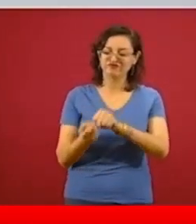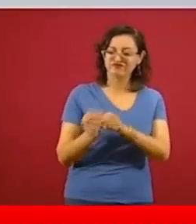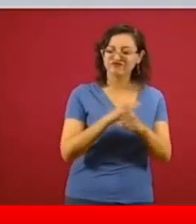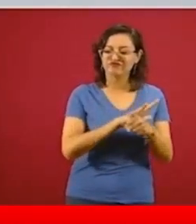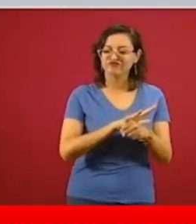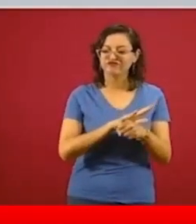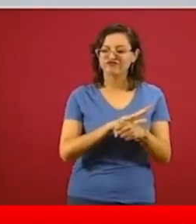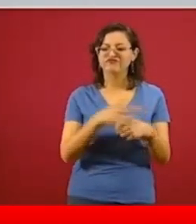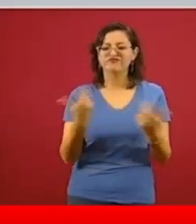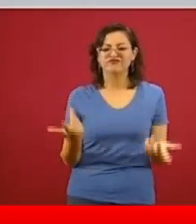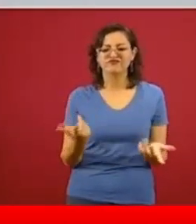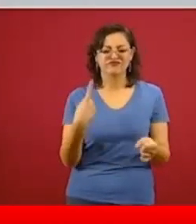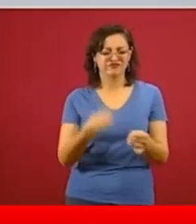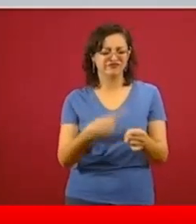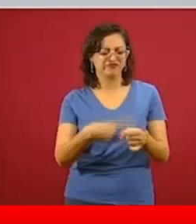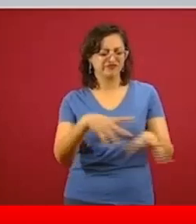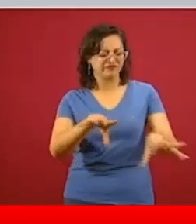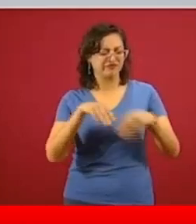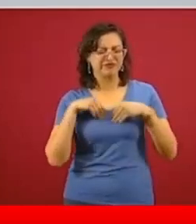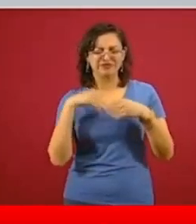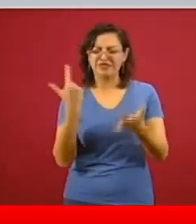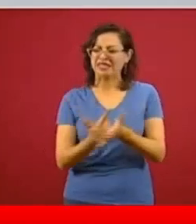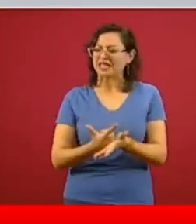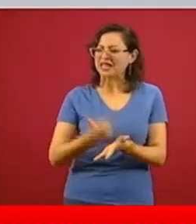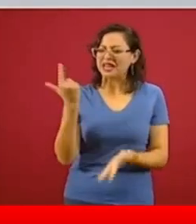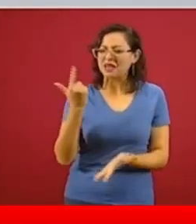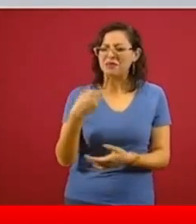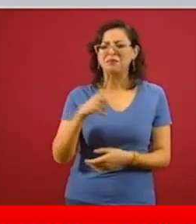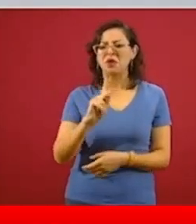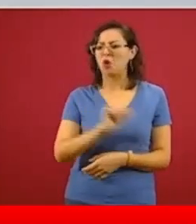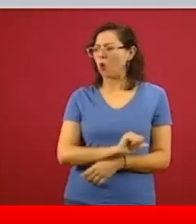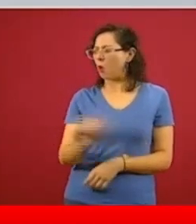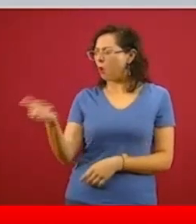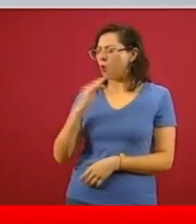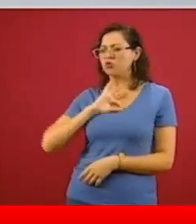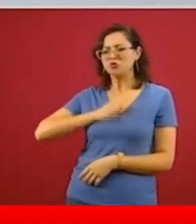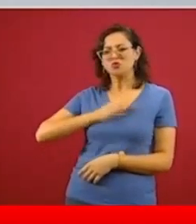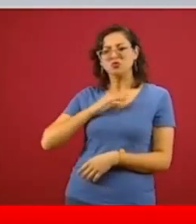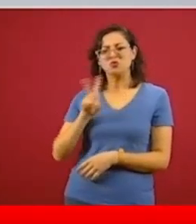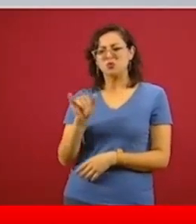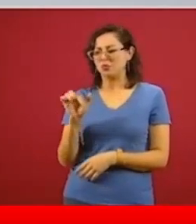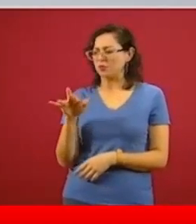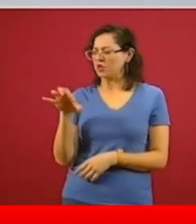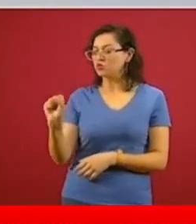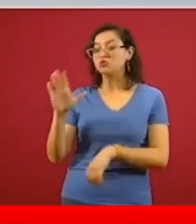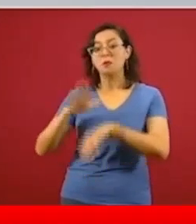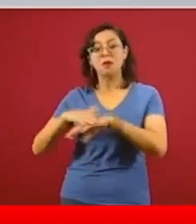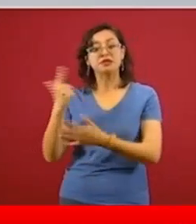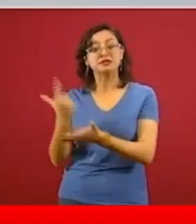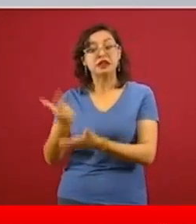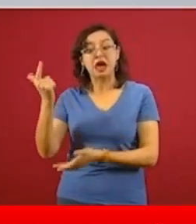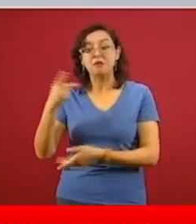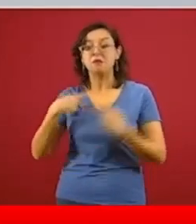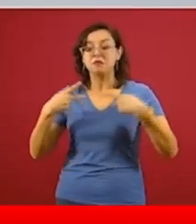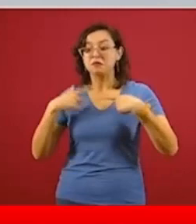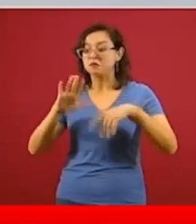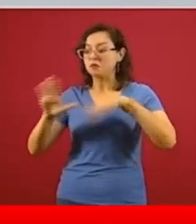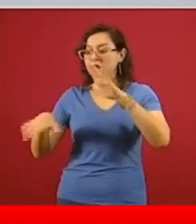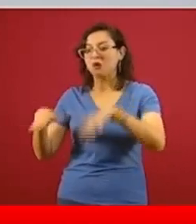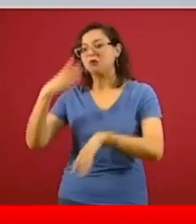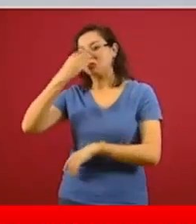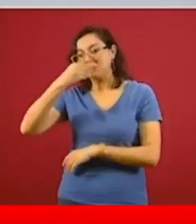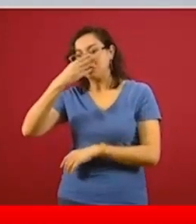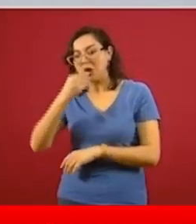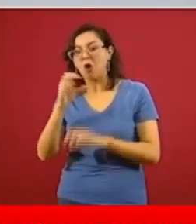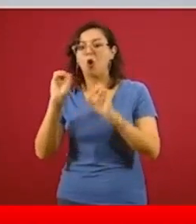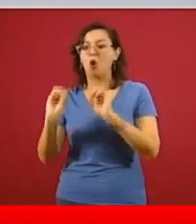pues una enfermedad terrible sino que ya han existido otros virus han sido más mortales como la influencia